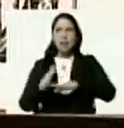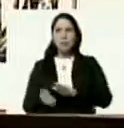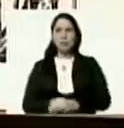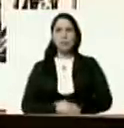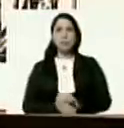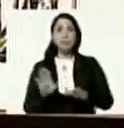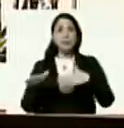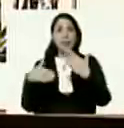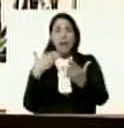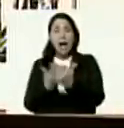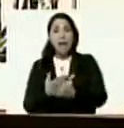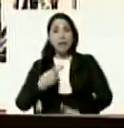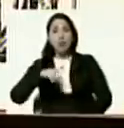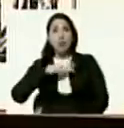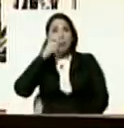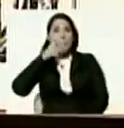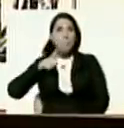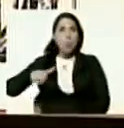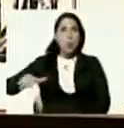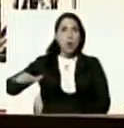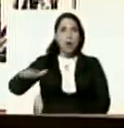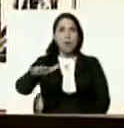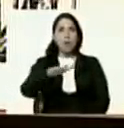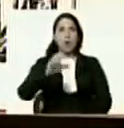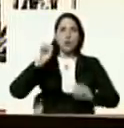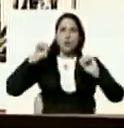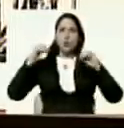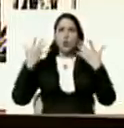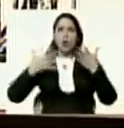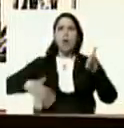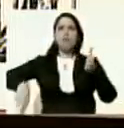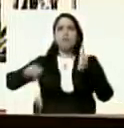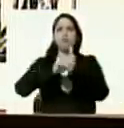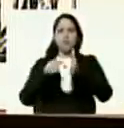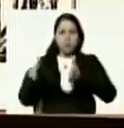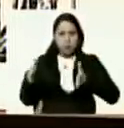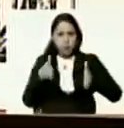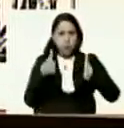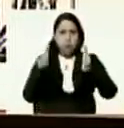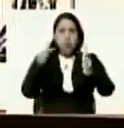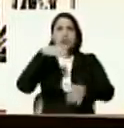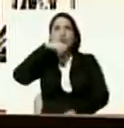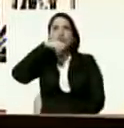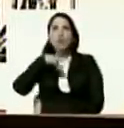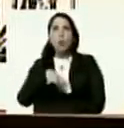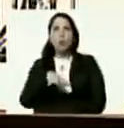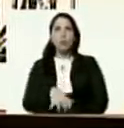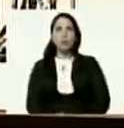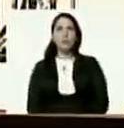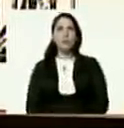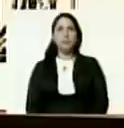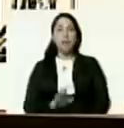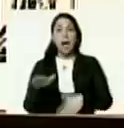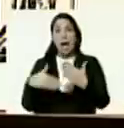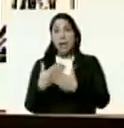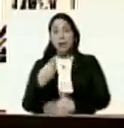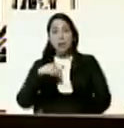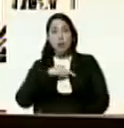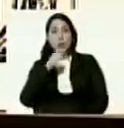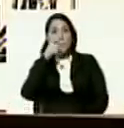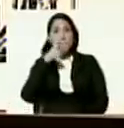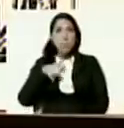Hasta que nuestro pueblo logró retomar el cauce histórico. Hasta que nuestro